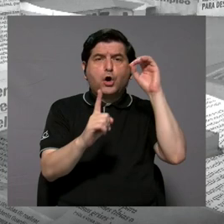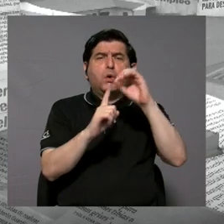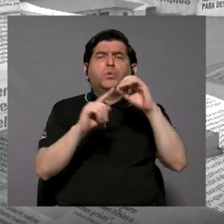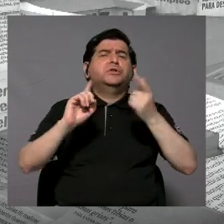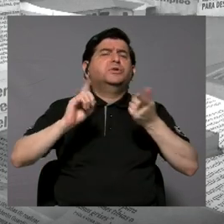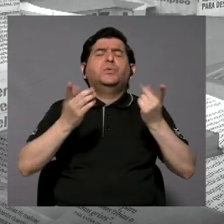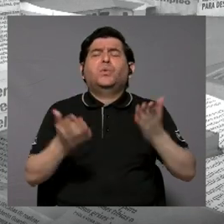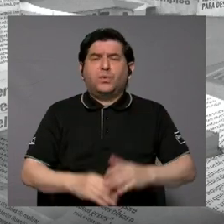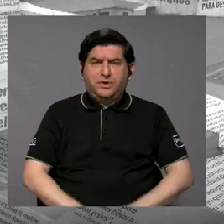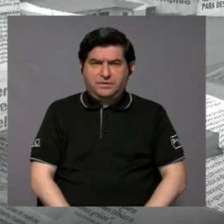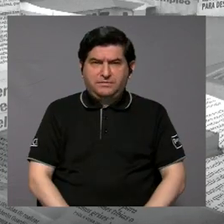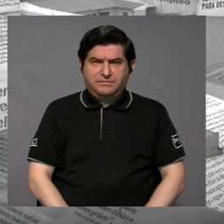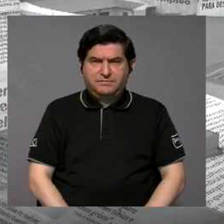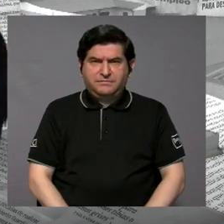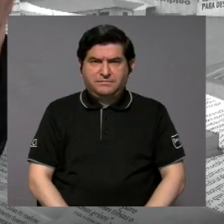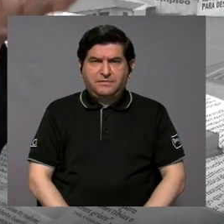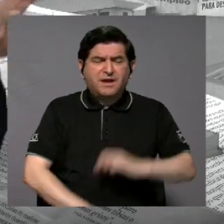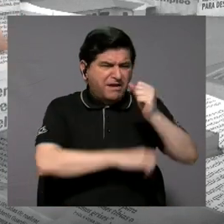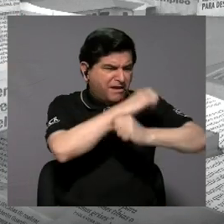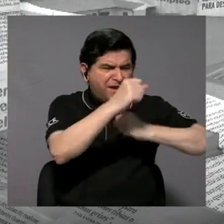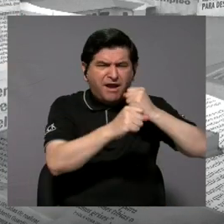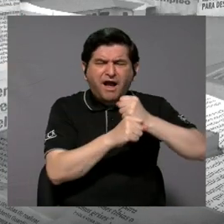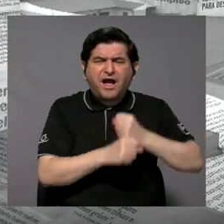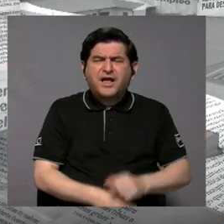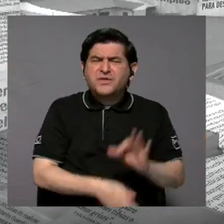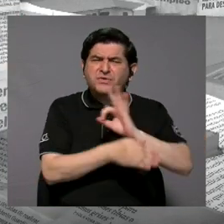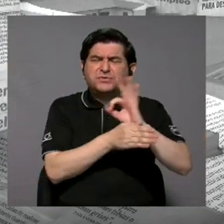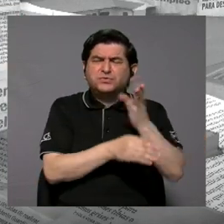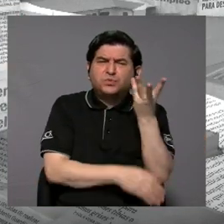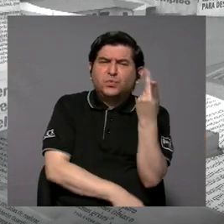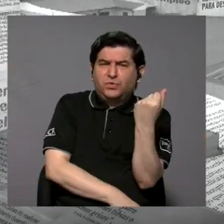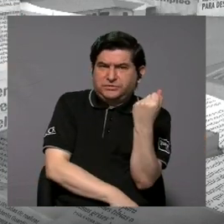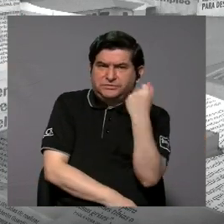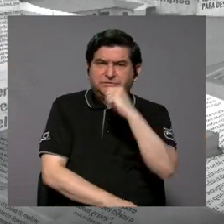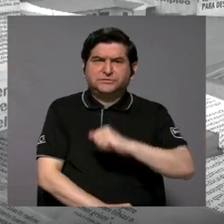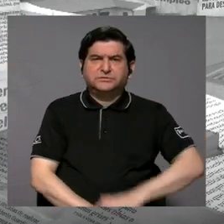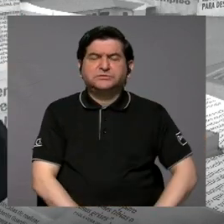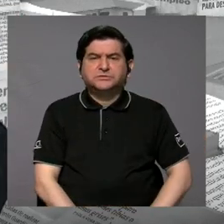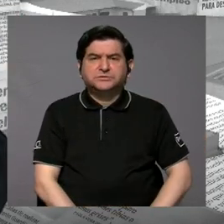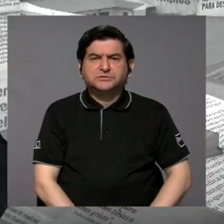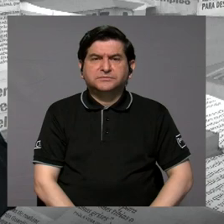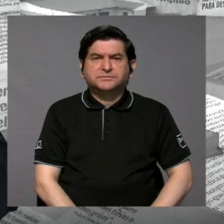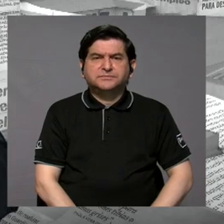de la asociación? ¿Cuántos años tiene de funcionar?